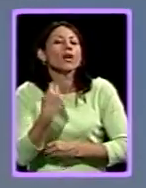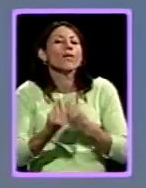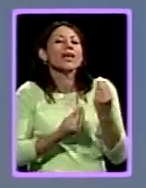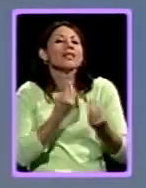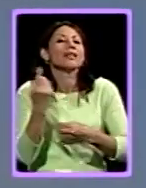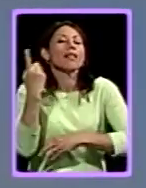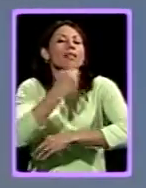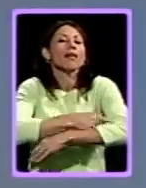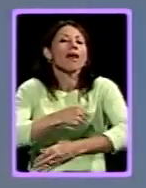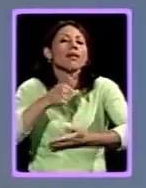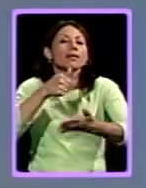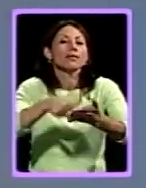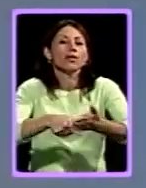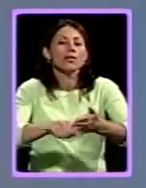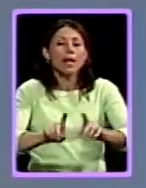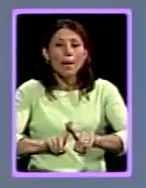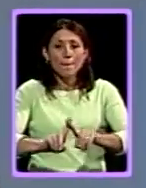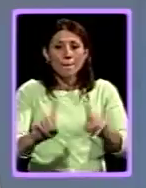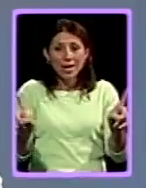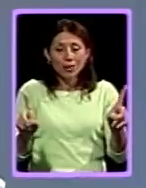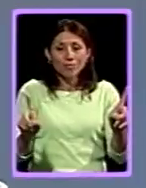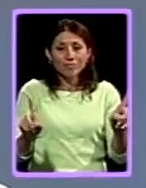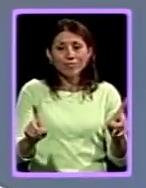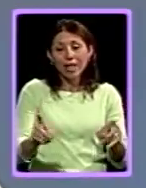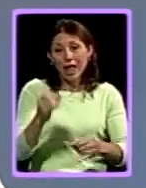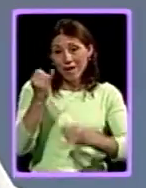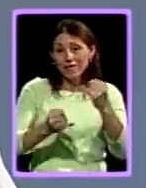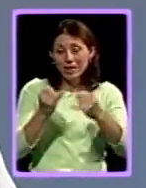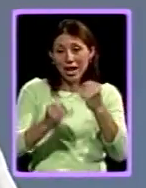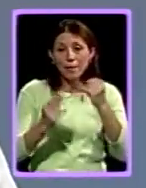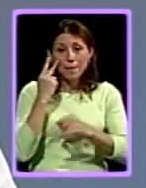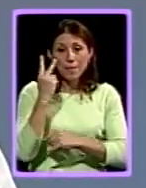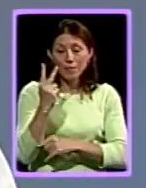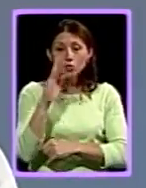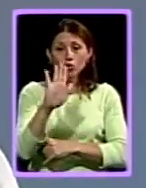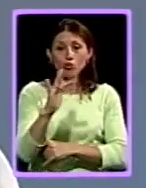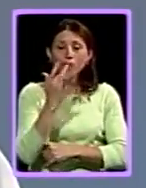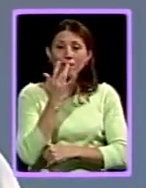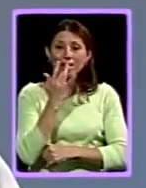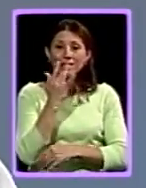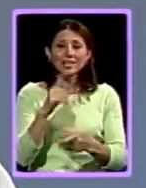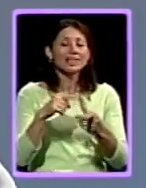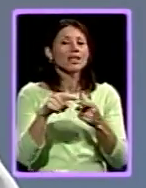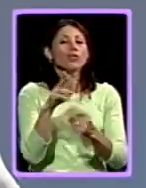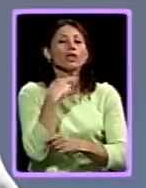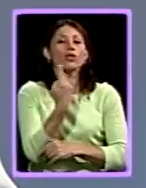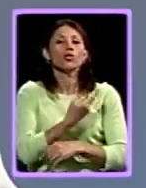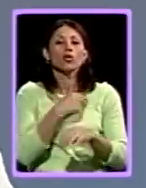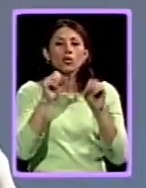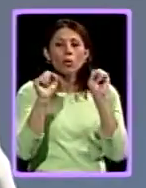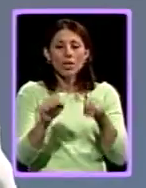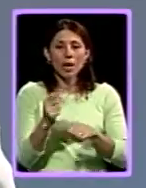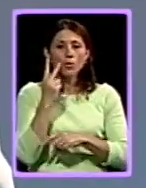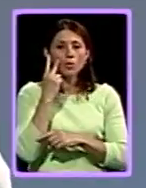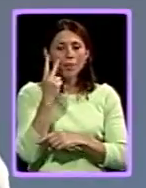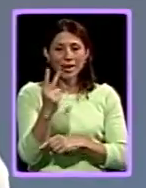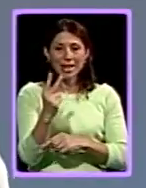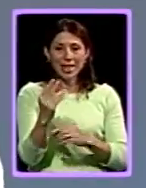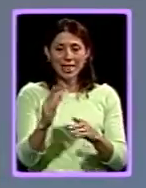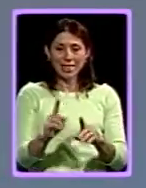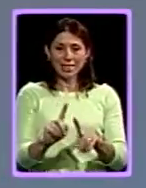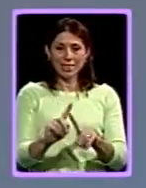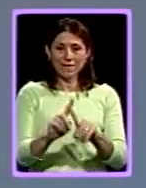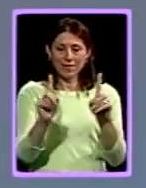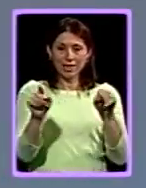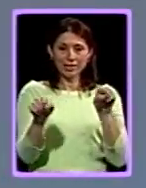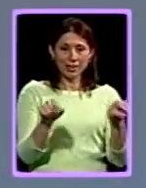Pero finalmente sí medíamos sus preferencias, entonces nosotros podíamos ver los escenarios entre aquellos que estaban totalmente decididos